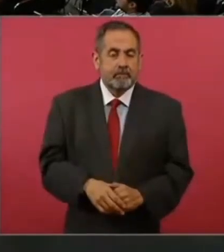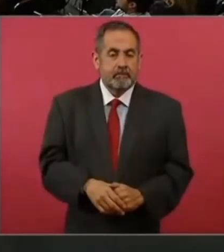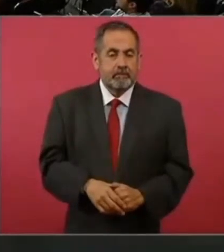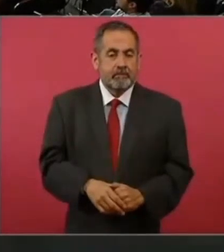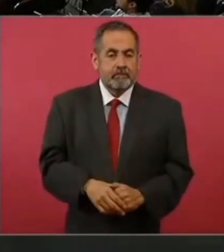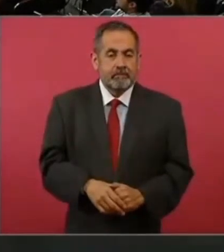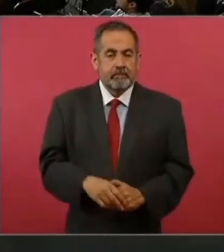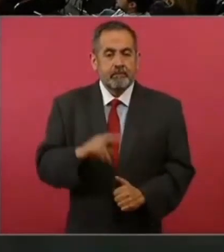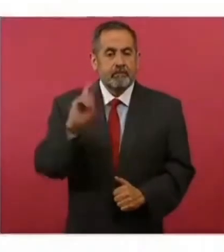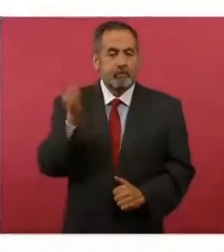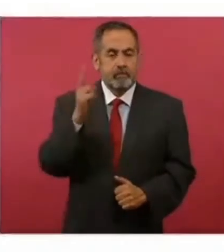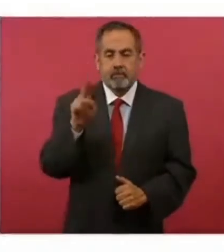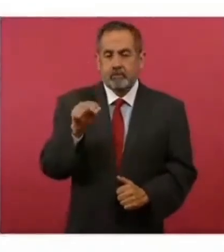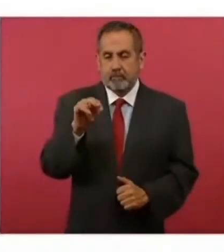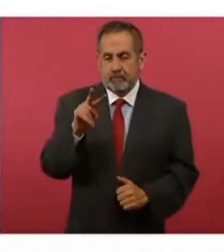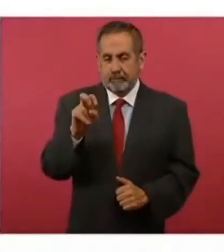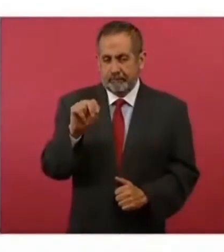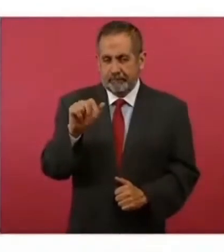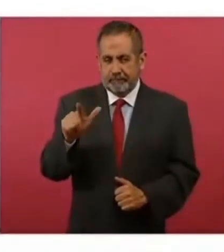Universal.